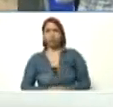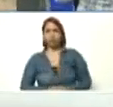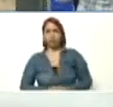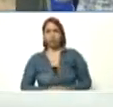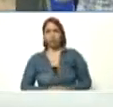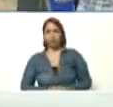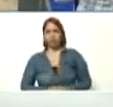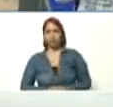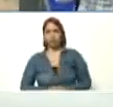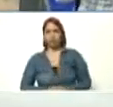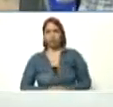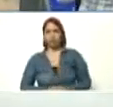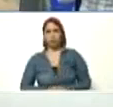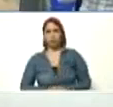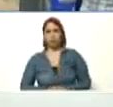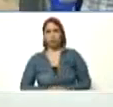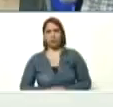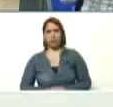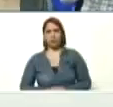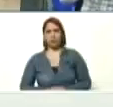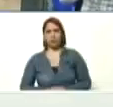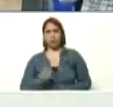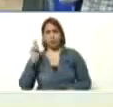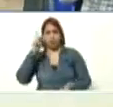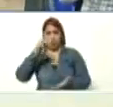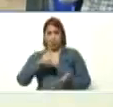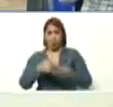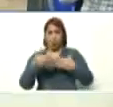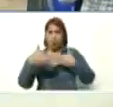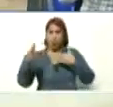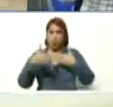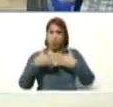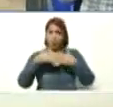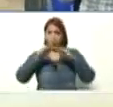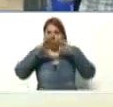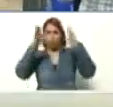llegando a la puerta del domo, le dije a Cilia,